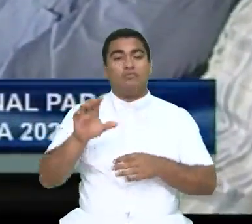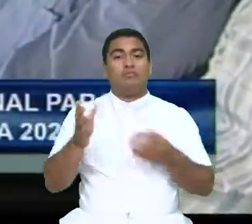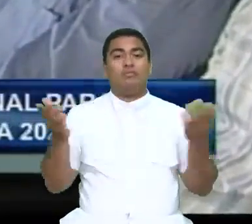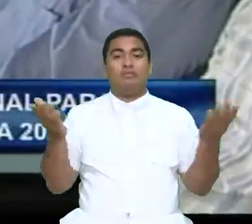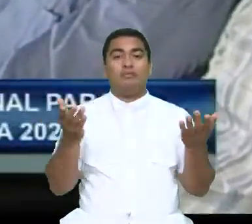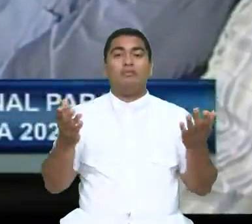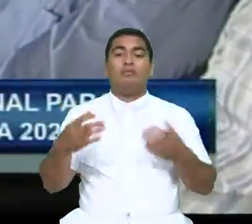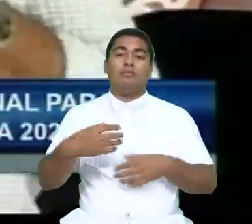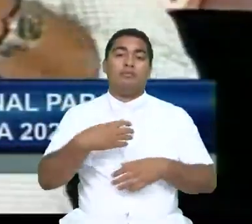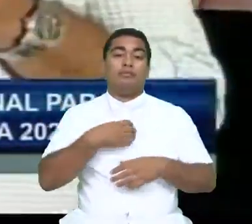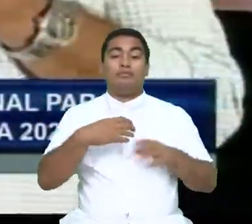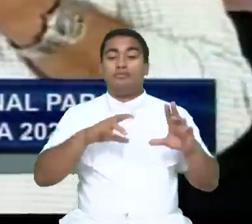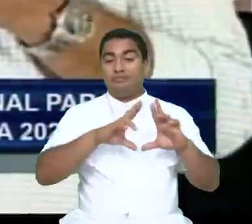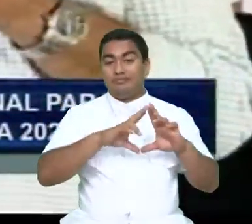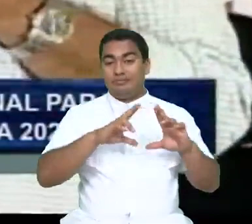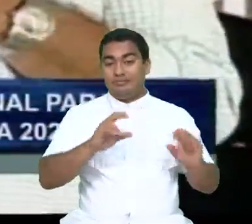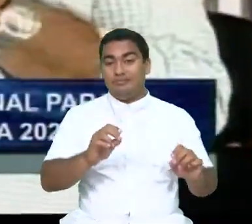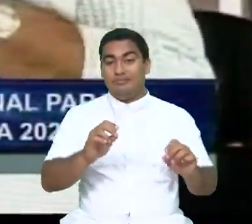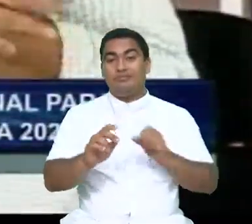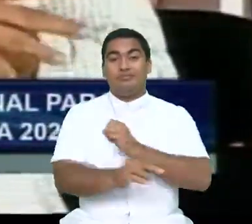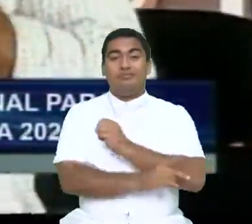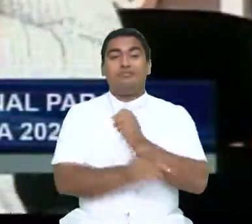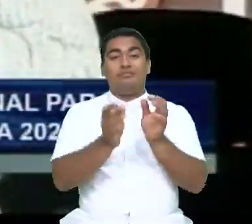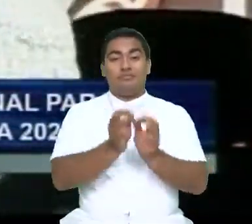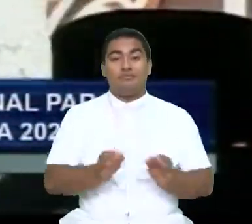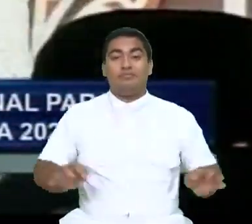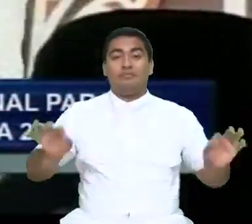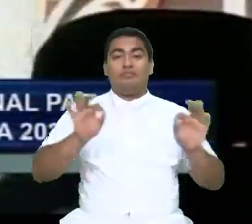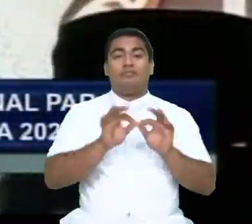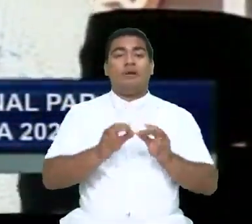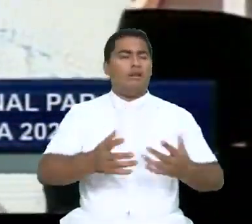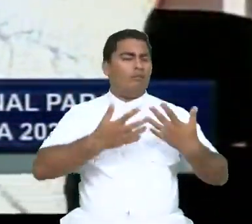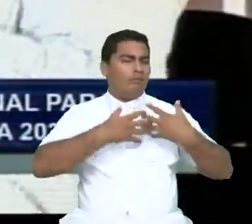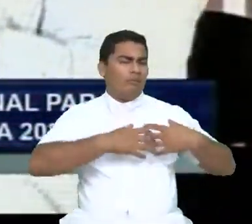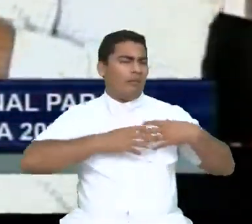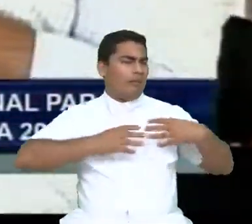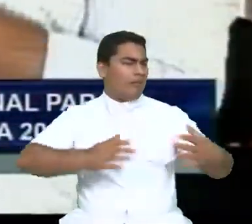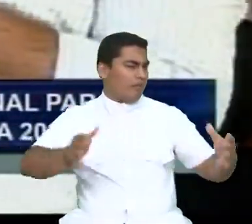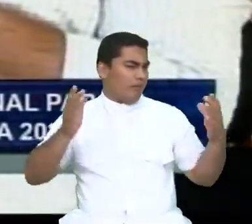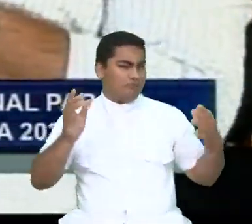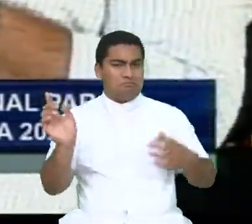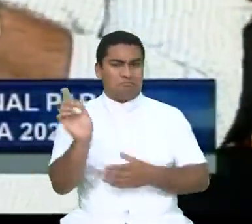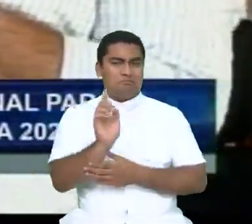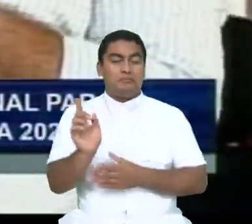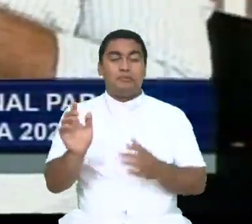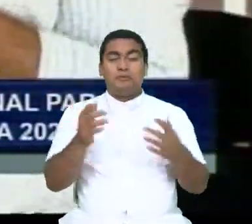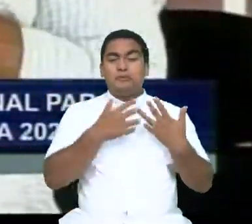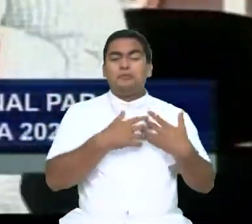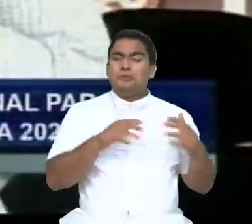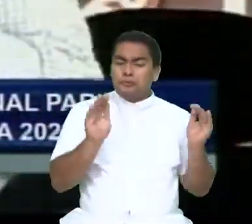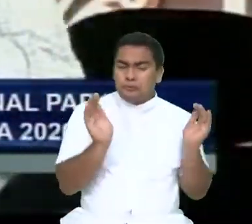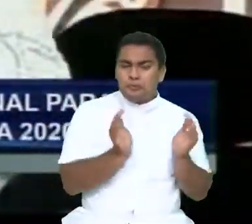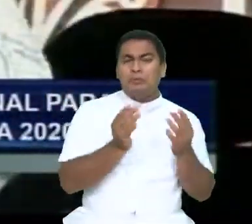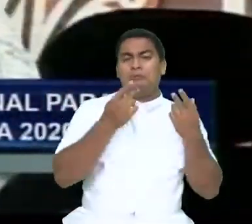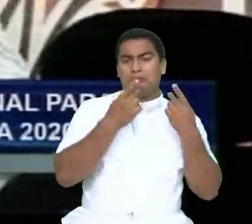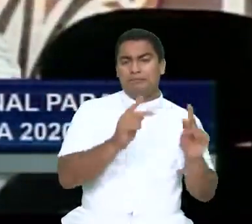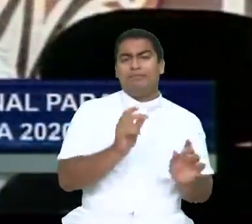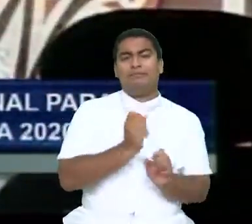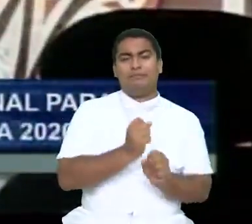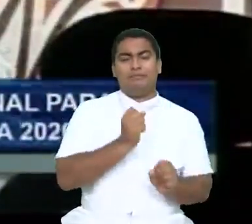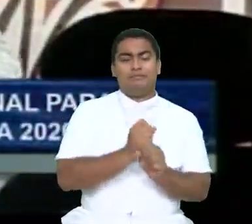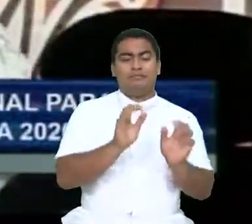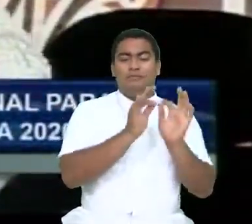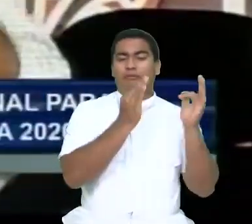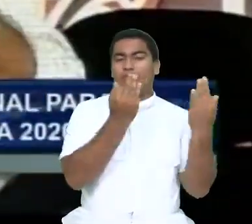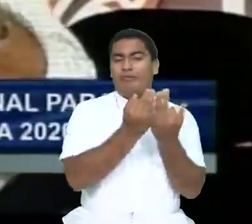nuestro país. Es la base. Nosotros no somos grandes industriales, trabajamos desde la economía